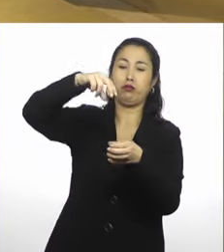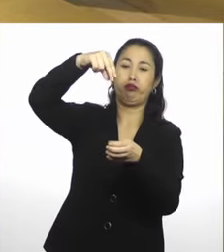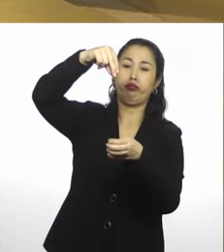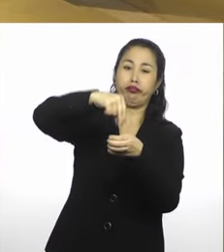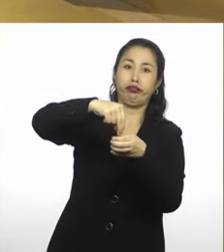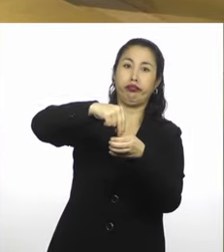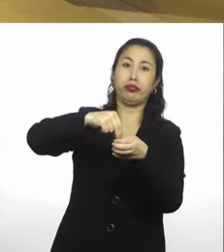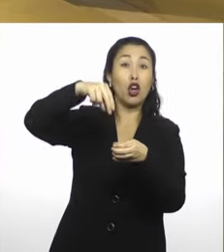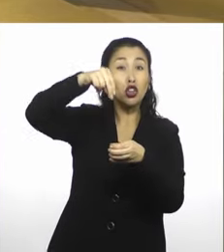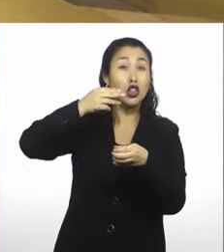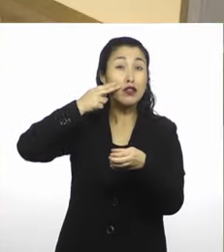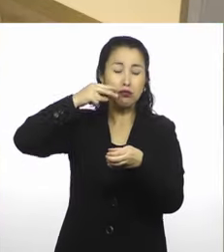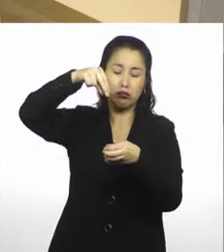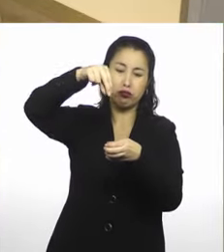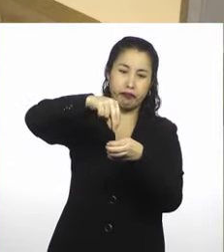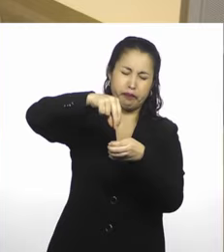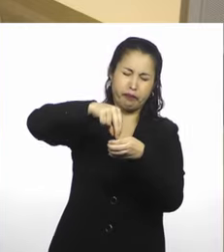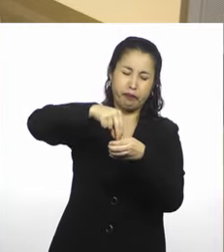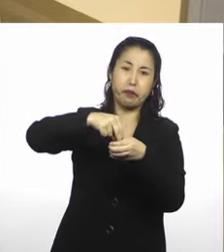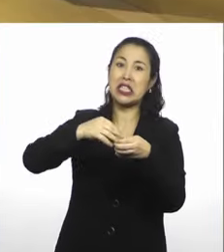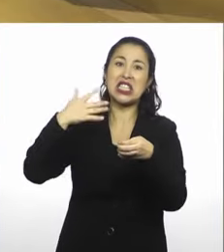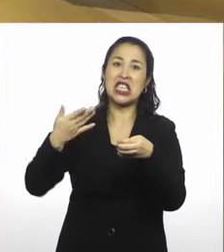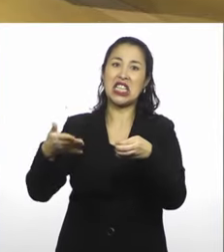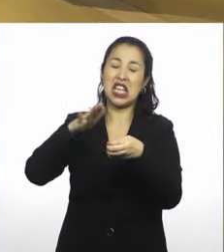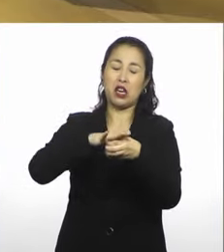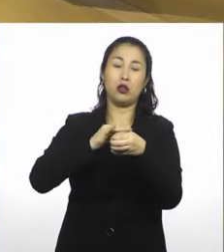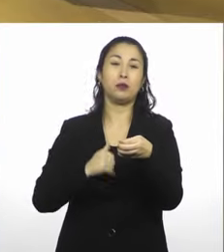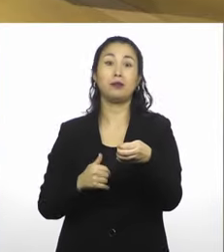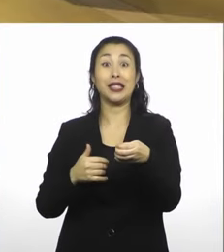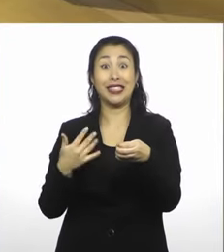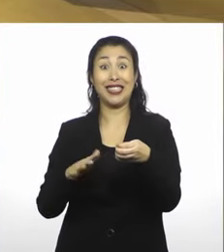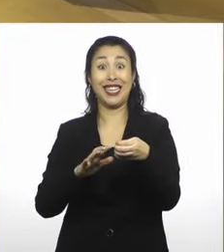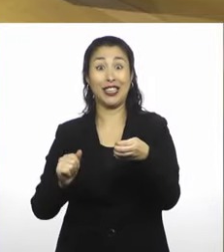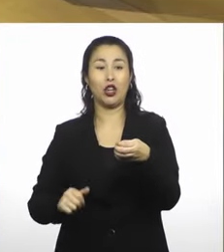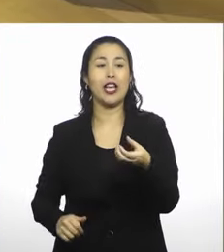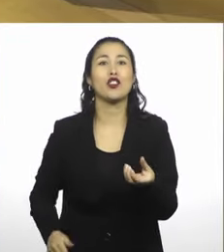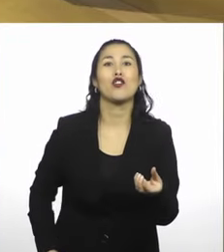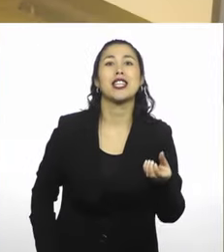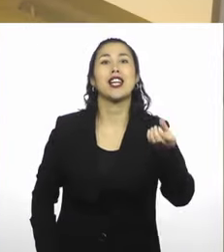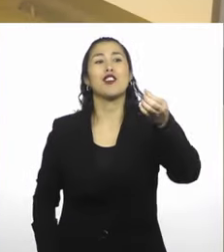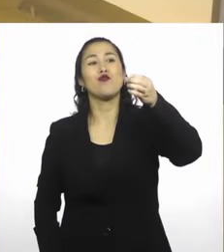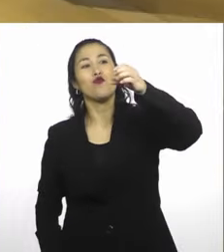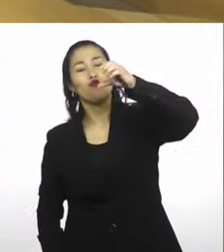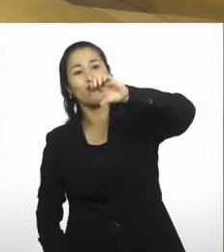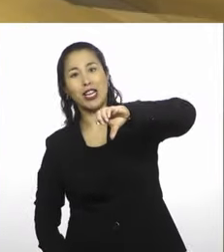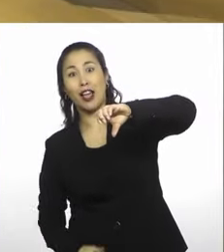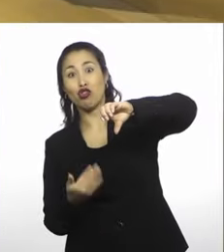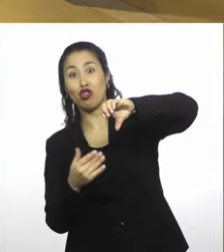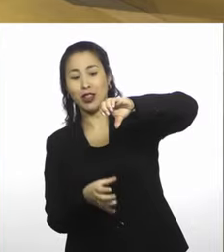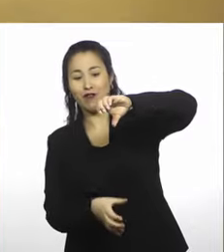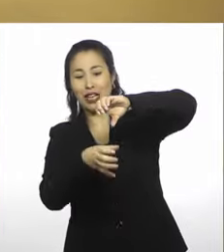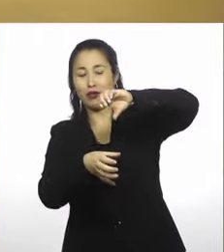corcho. Bien. Una vez lo hayamos cerrado, lo vamos a dar vuelta y lo vamos a posicionar sobre nuestra plataforma